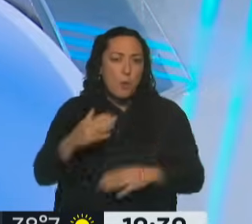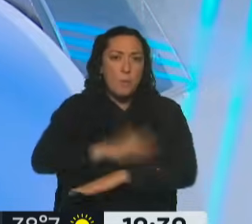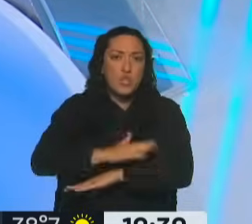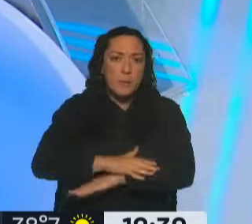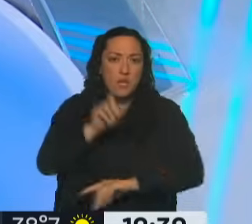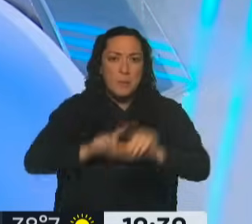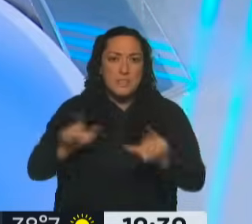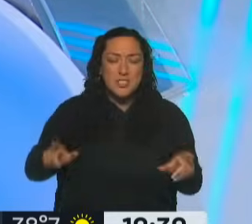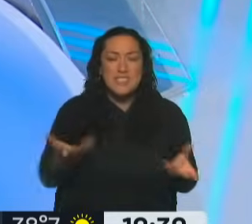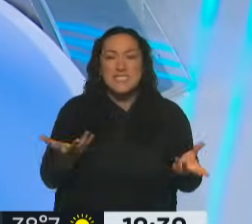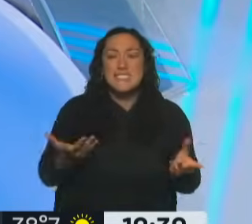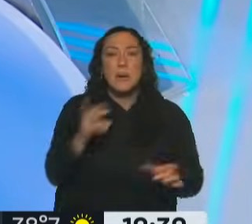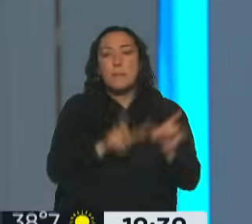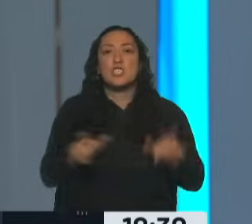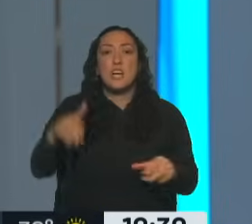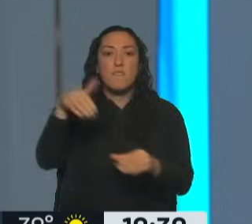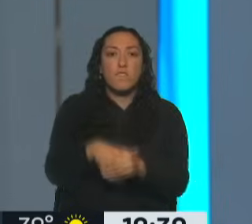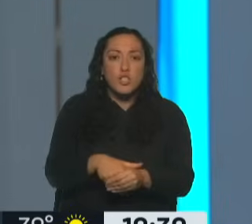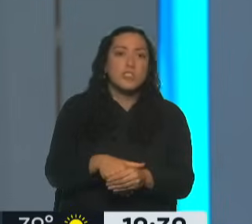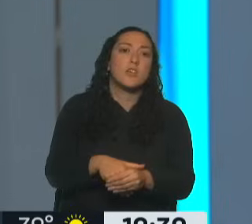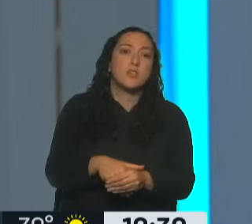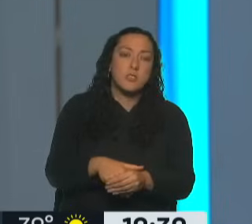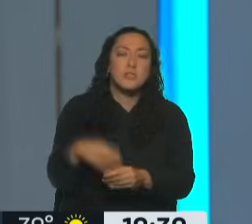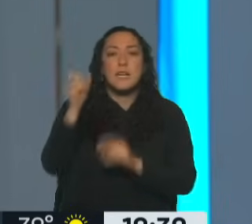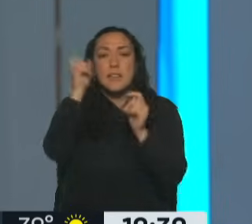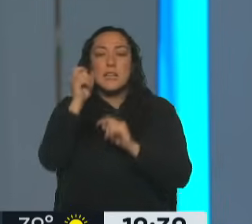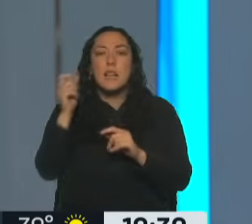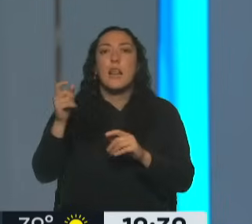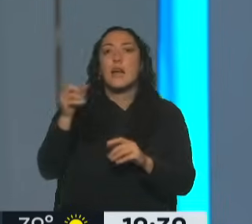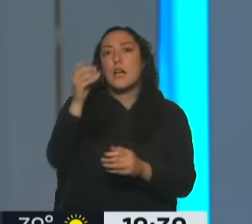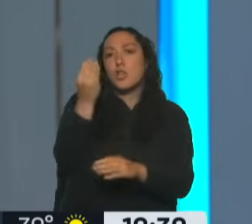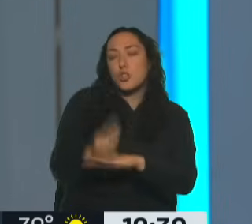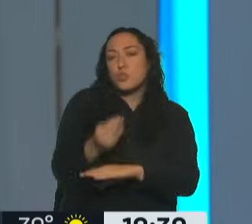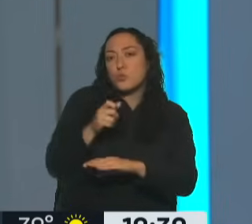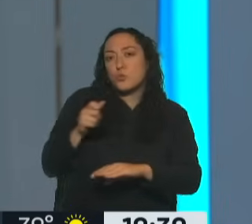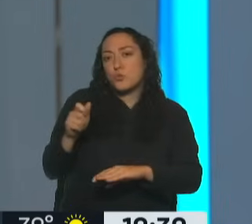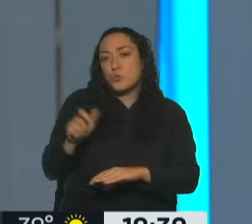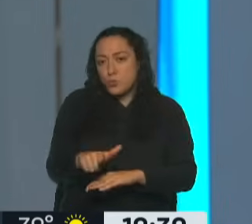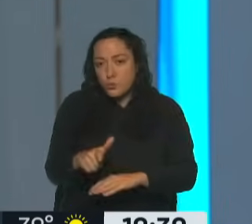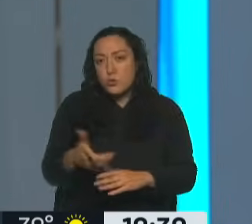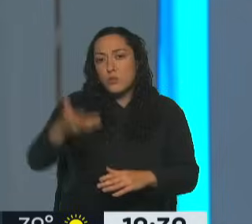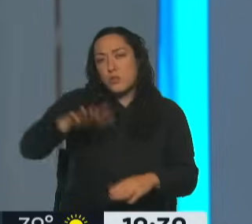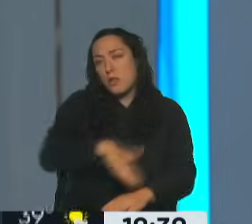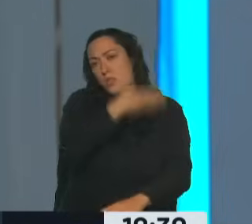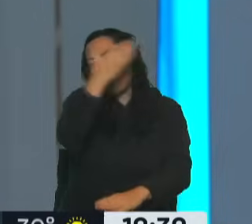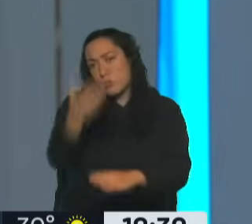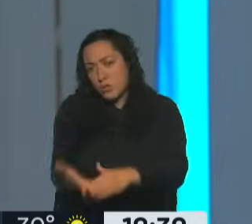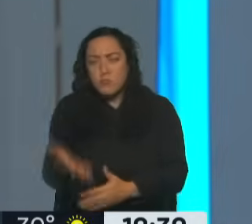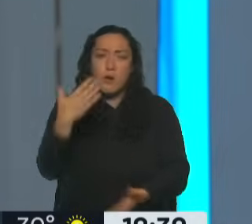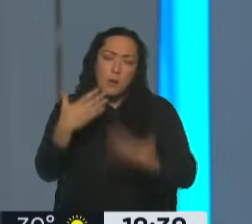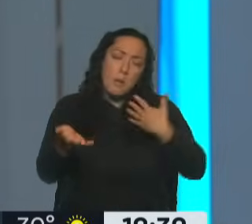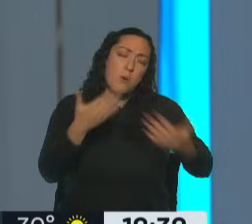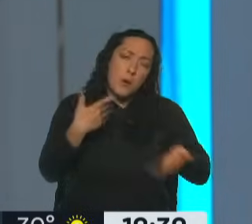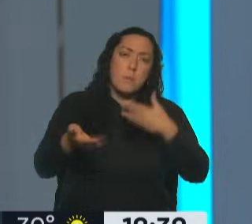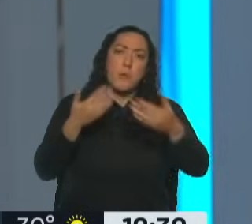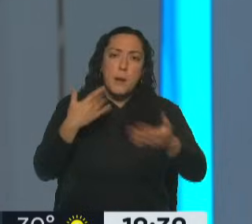de electores discutiendo de las ideas a su candidato es algo que venimos hablando hace un montón. Sí. Y creo que en